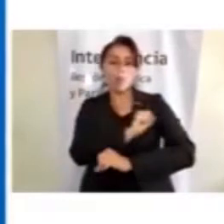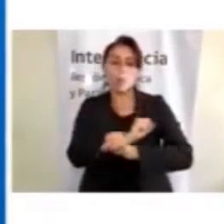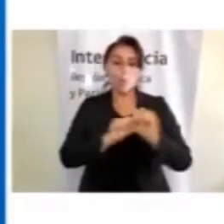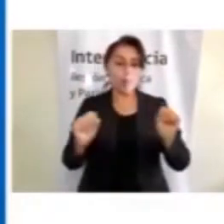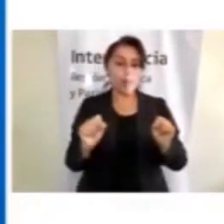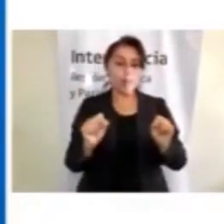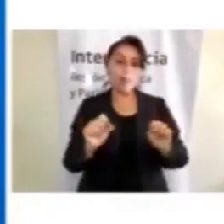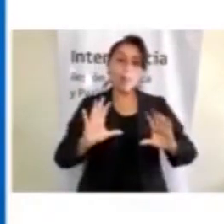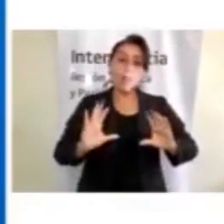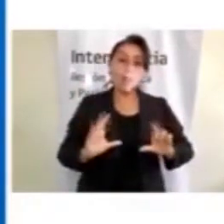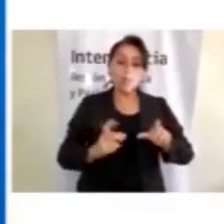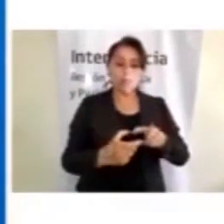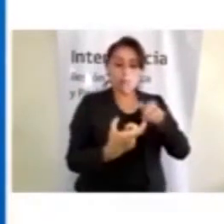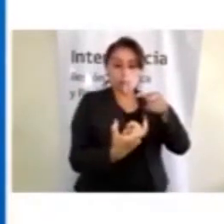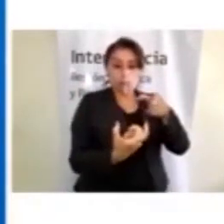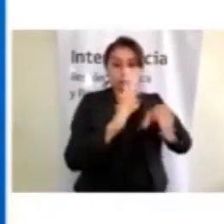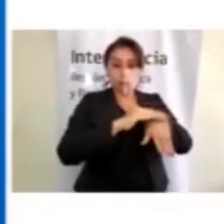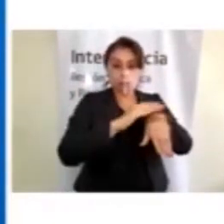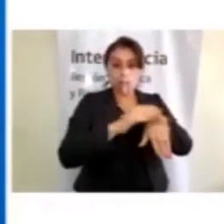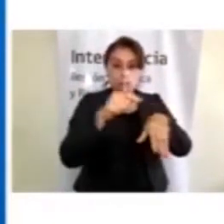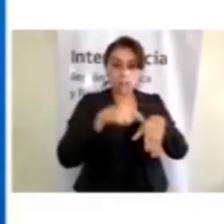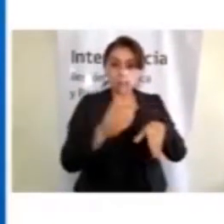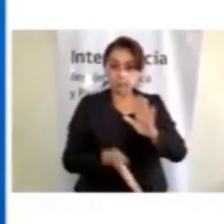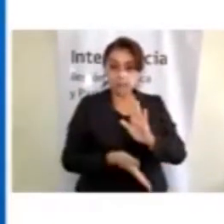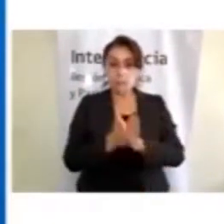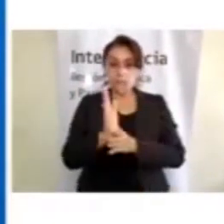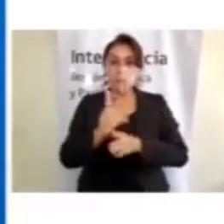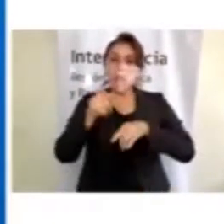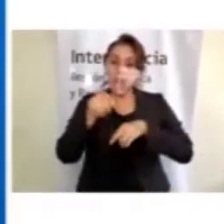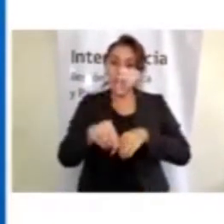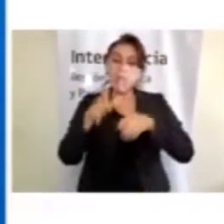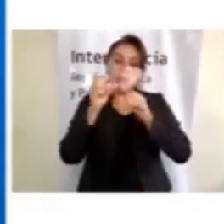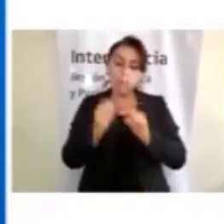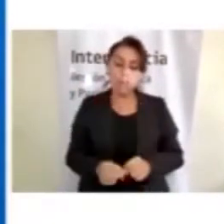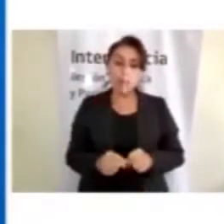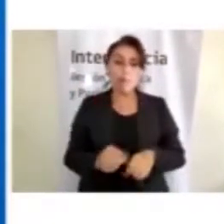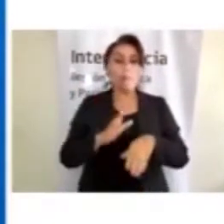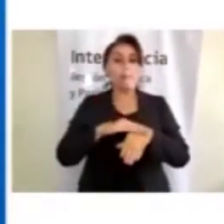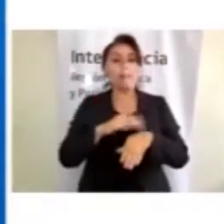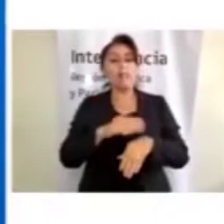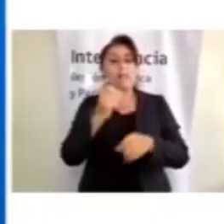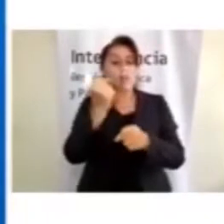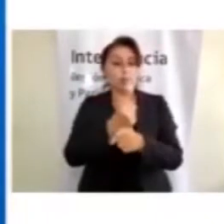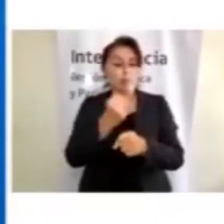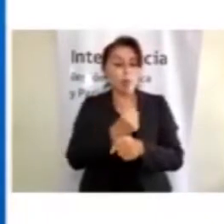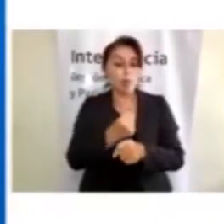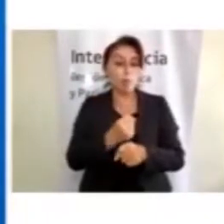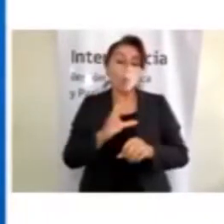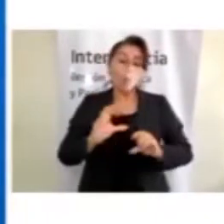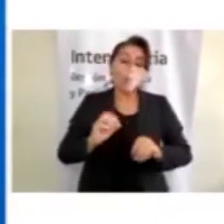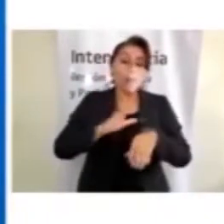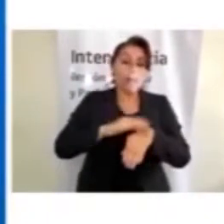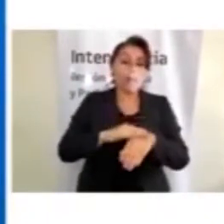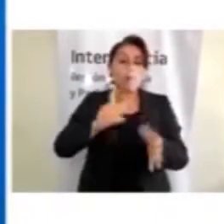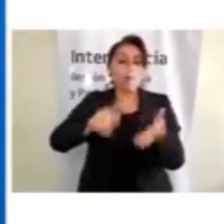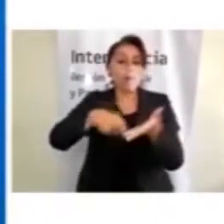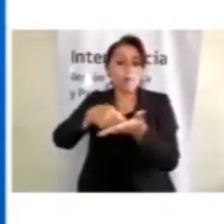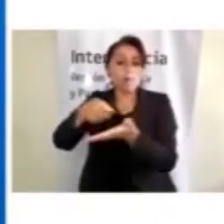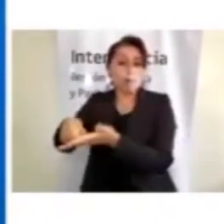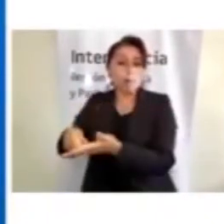motivo, a menos que tengamos un permiso para eso. Puede ser un permiso de trabajo, un permiso para salir a comprar, que